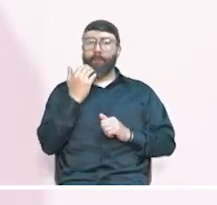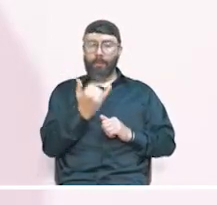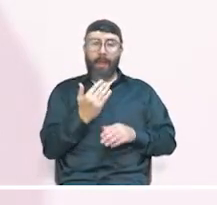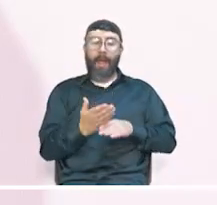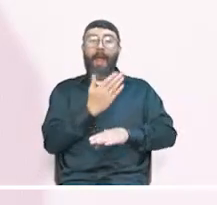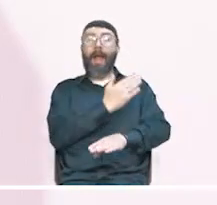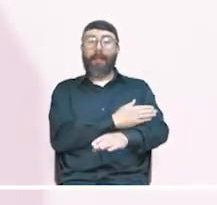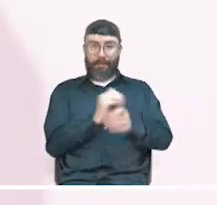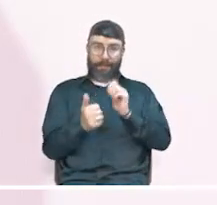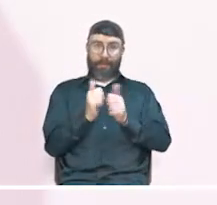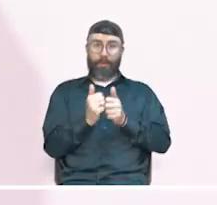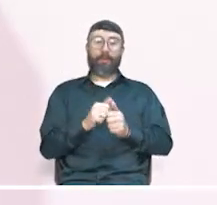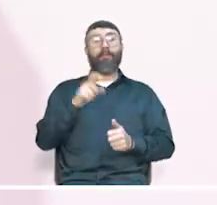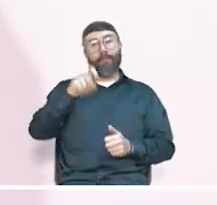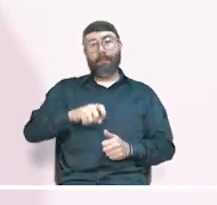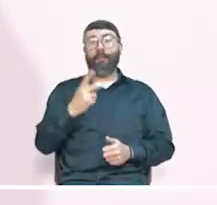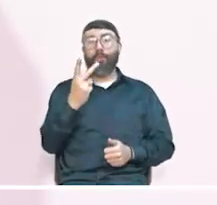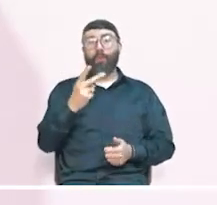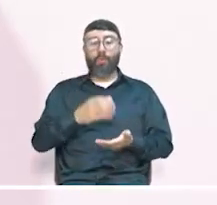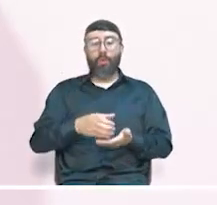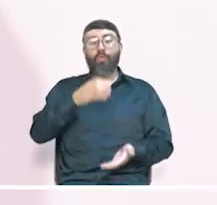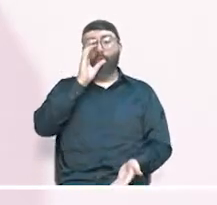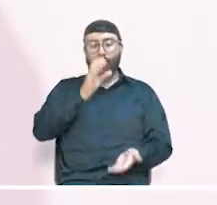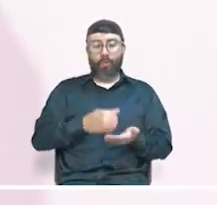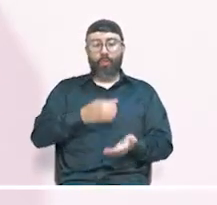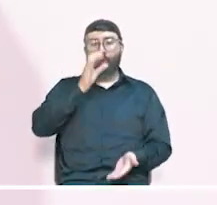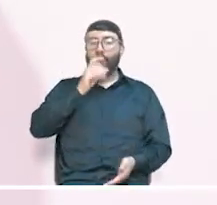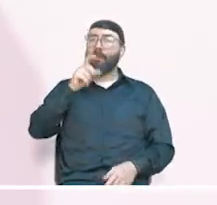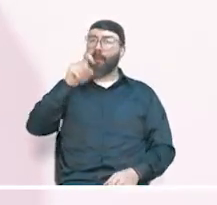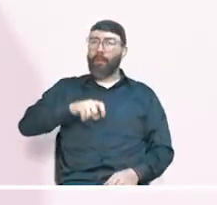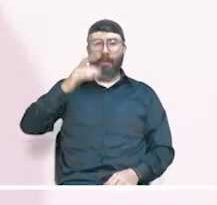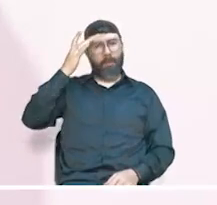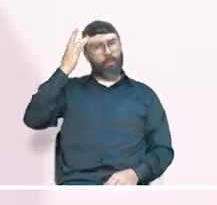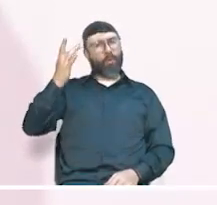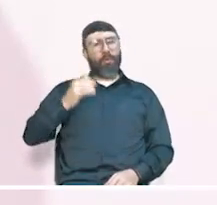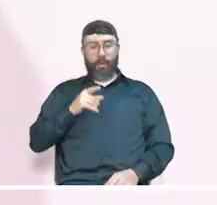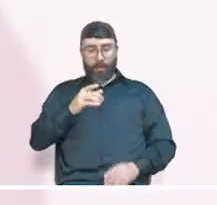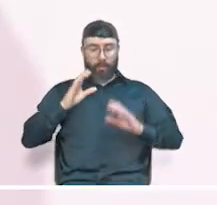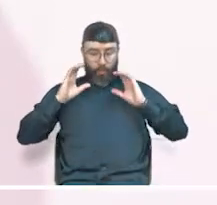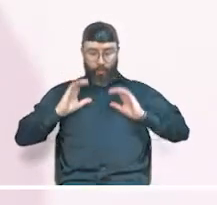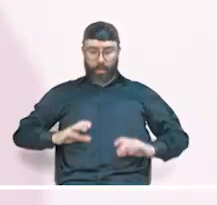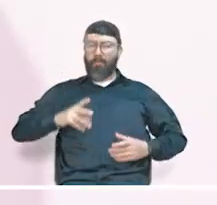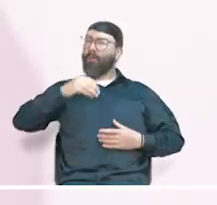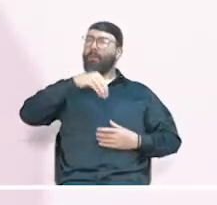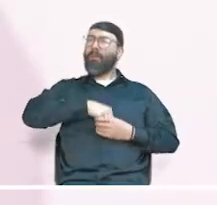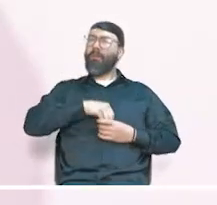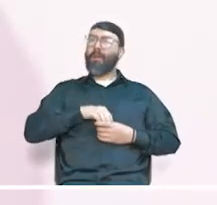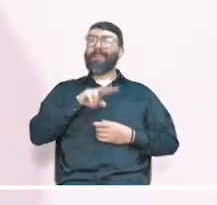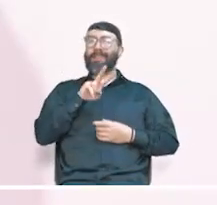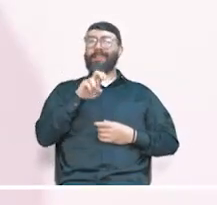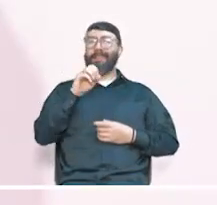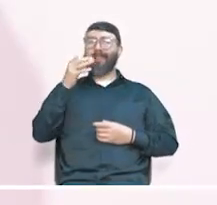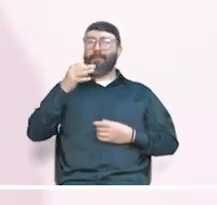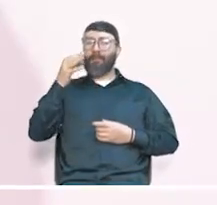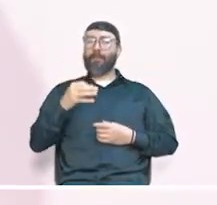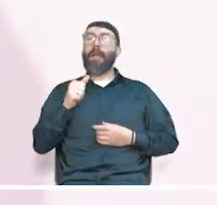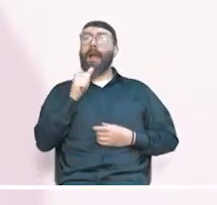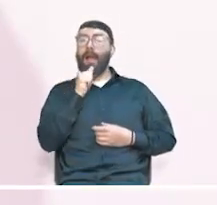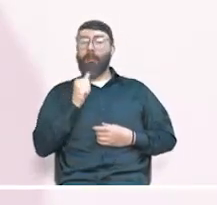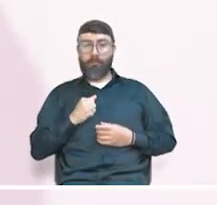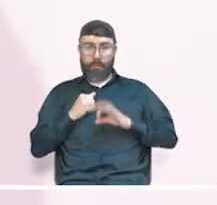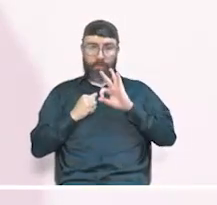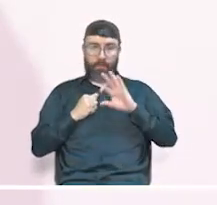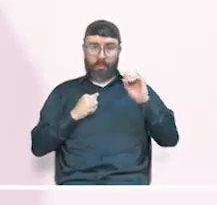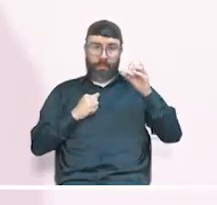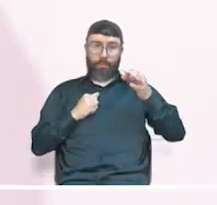agua antes de hacer el entrenamiento. ¿Por qué? Porque es que resulta que nuestro cuerpo está conformado en un 70% por agua y en un